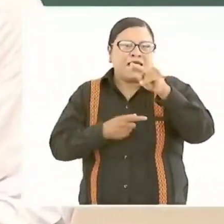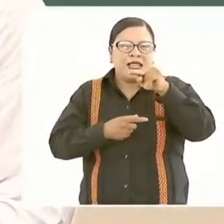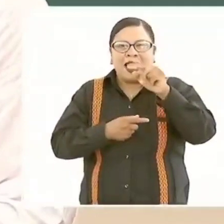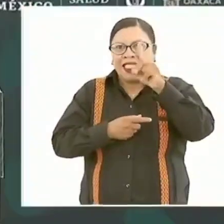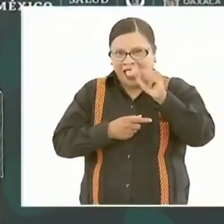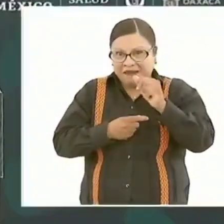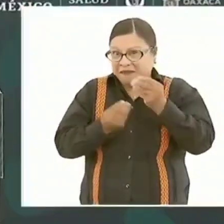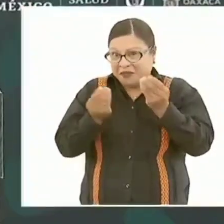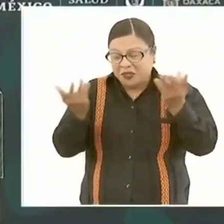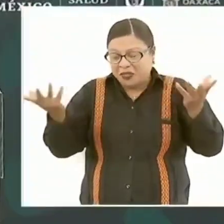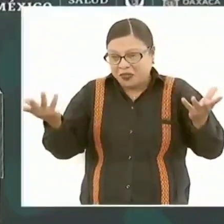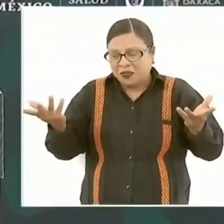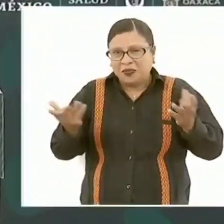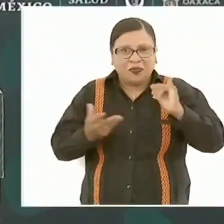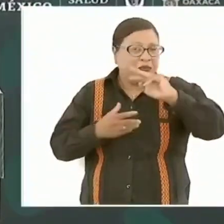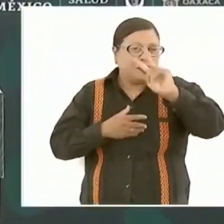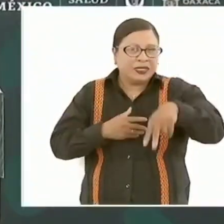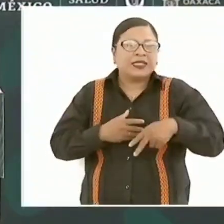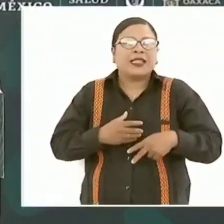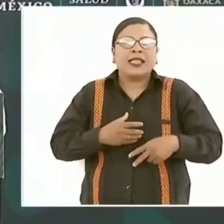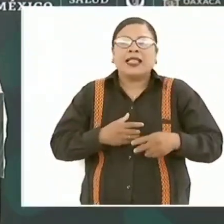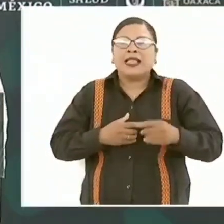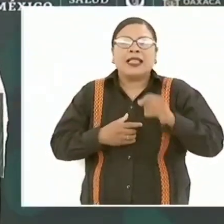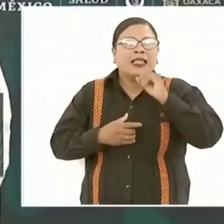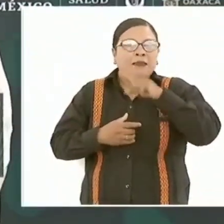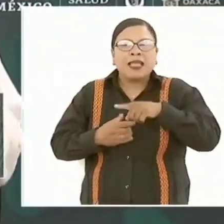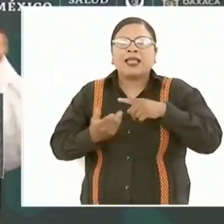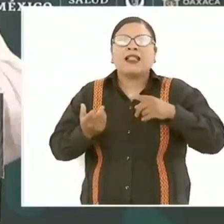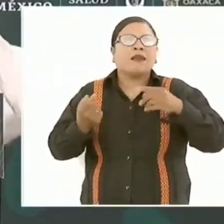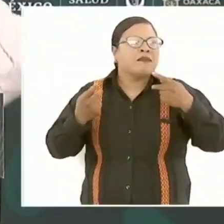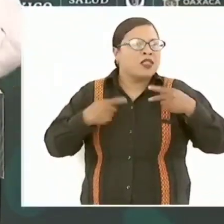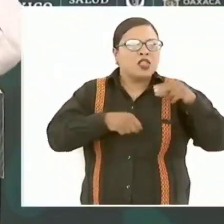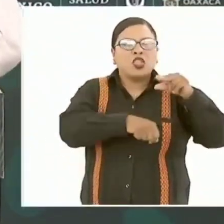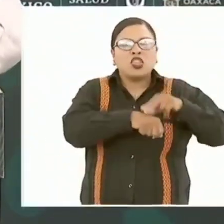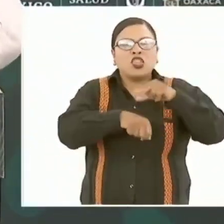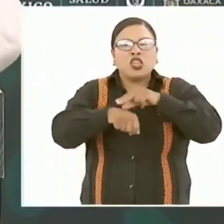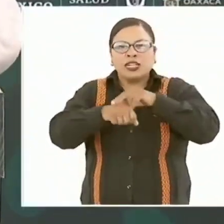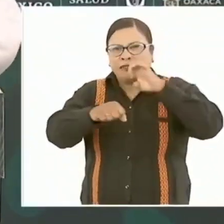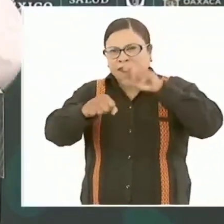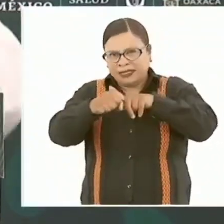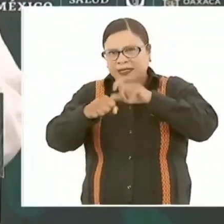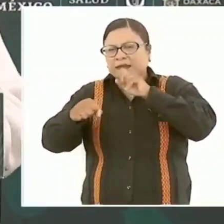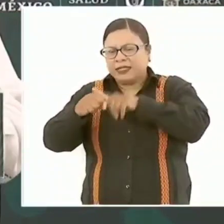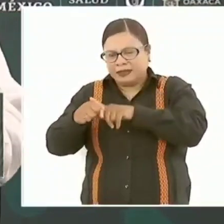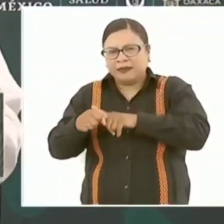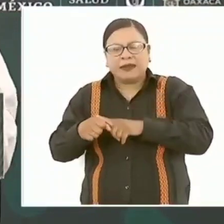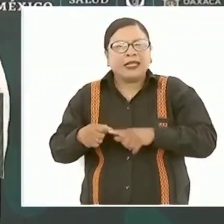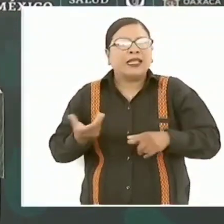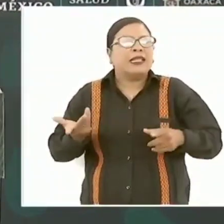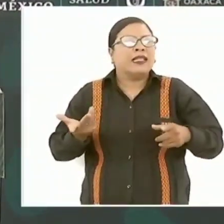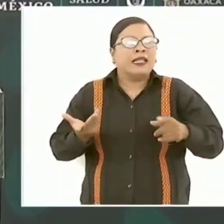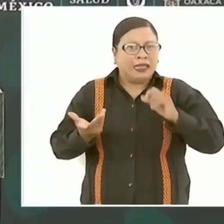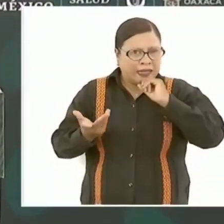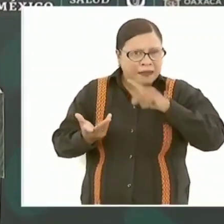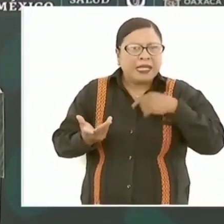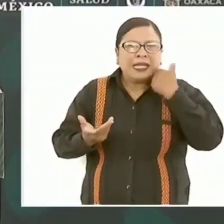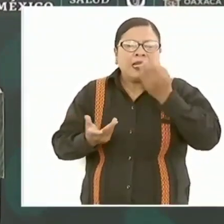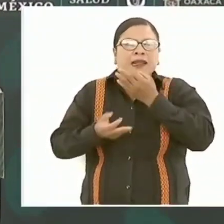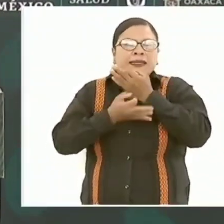También. Y además especialista. Y de aquí cerca, les comento,